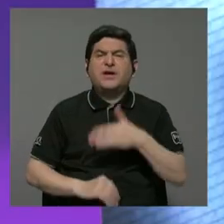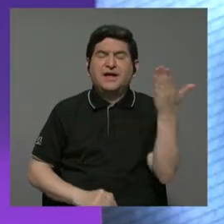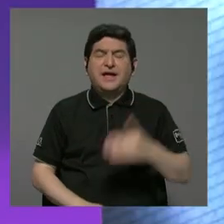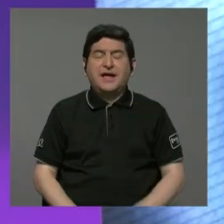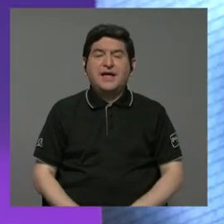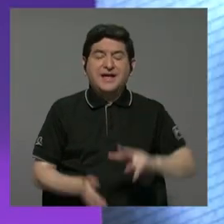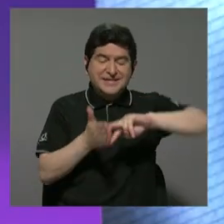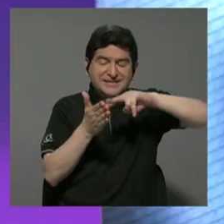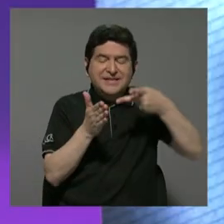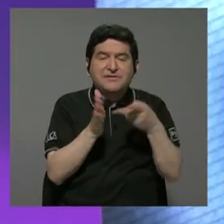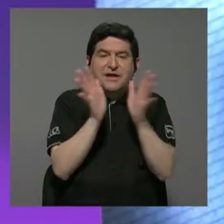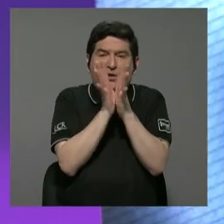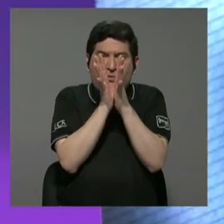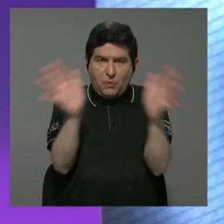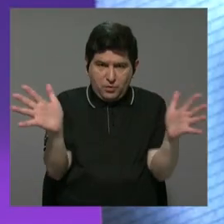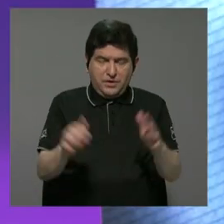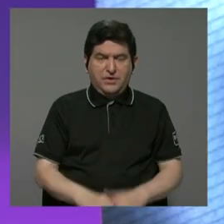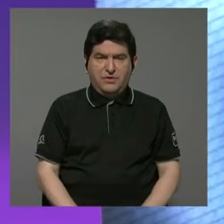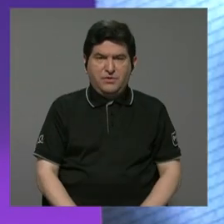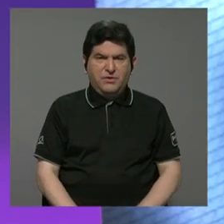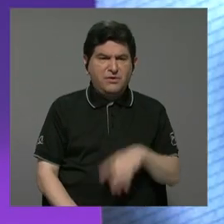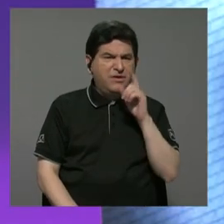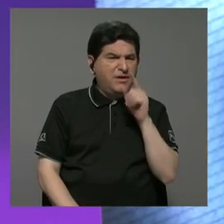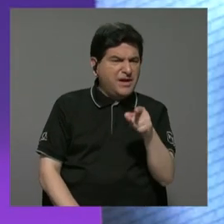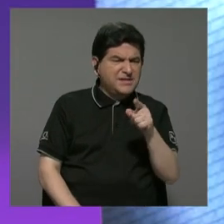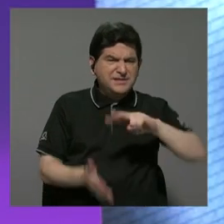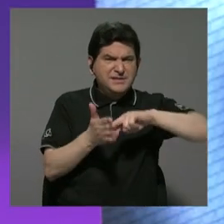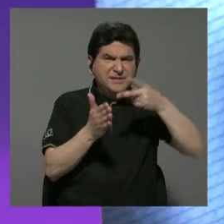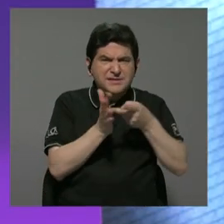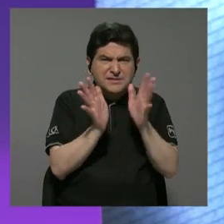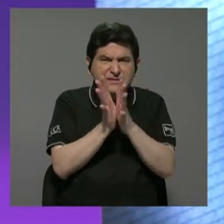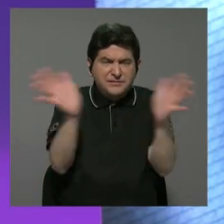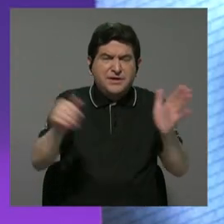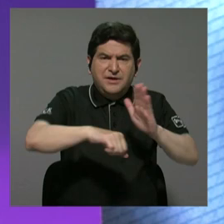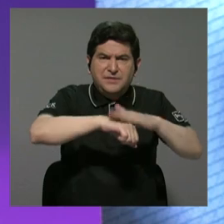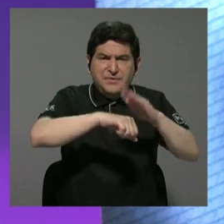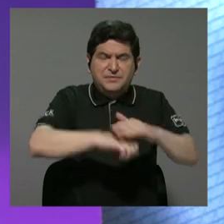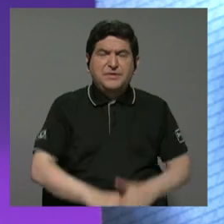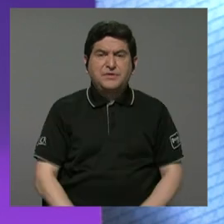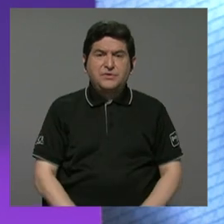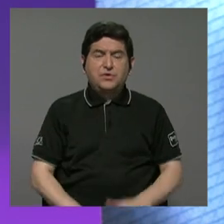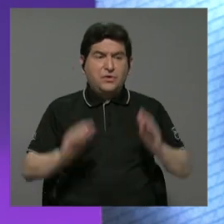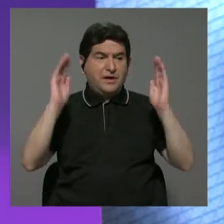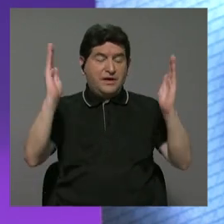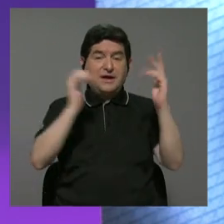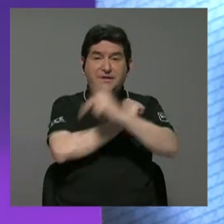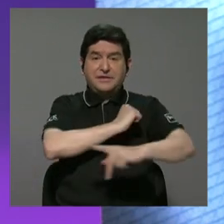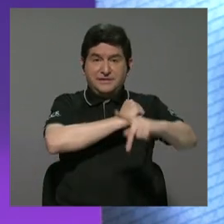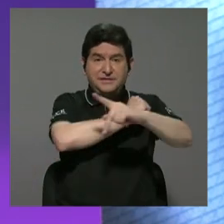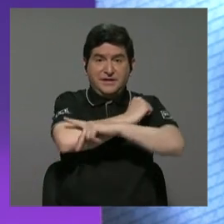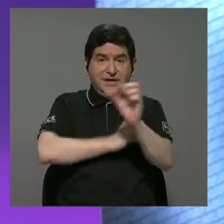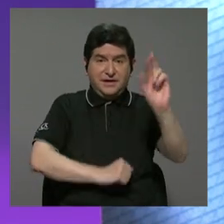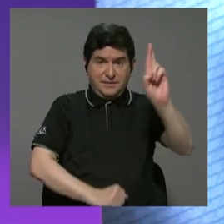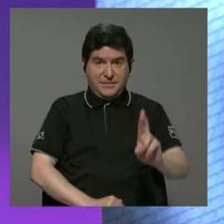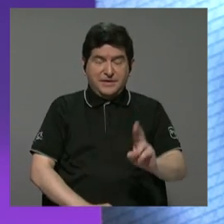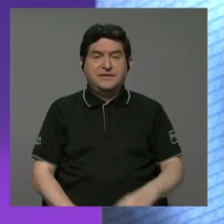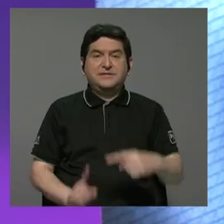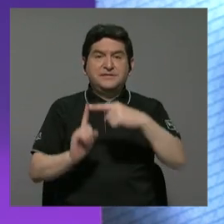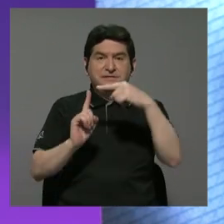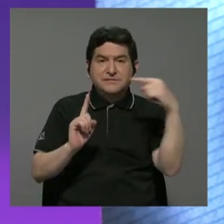de lo público. Y es que el sentido de lo público es lo que hizo grande a un país como Costa Rica, digamos, a